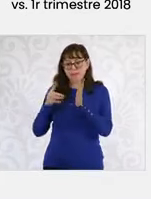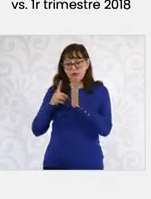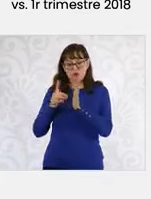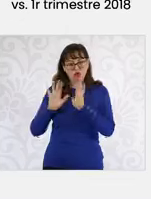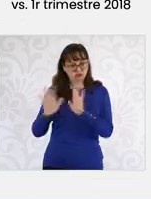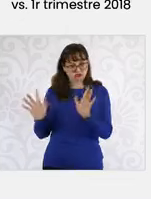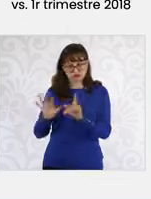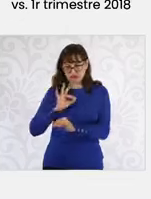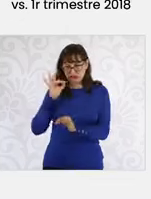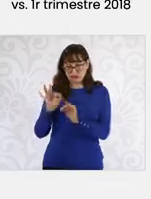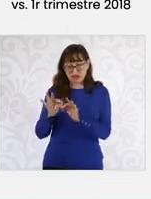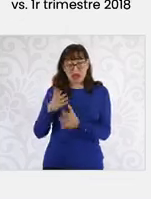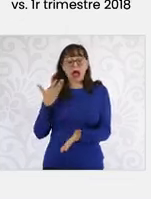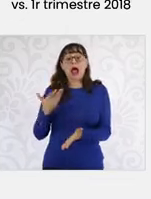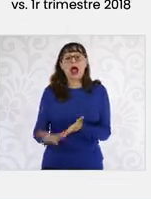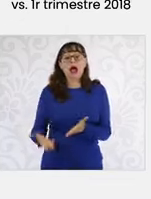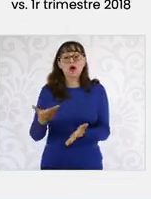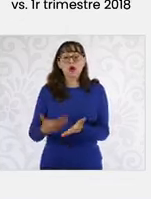que se hizo,